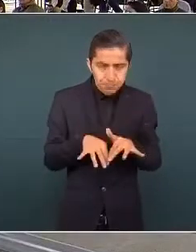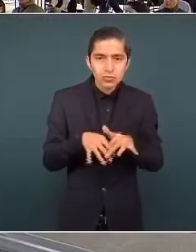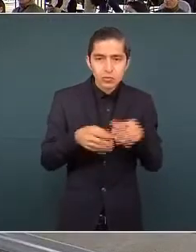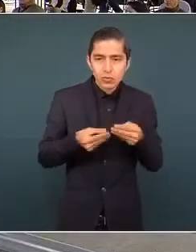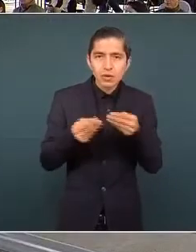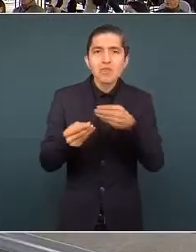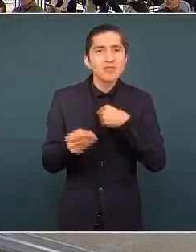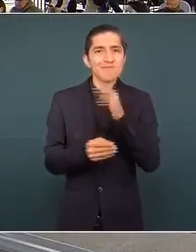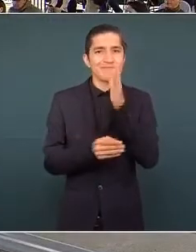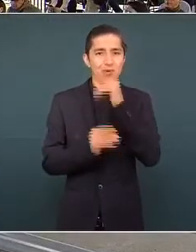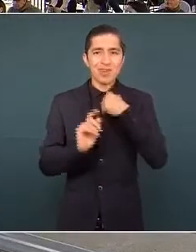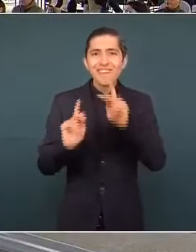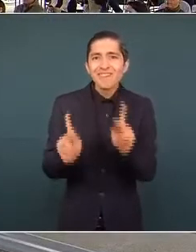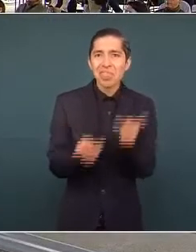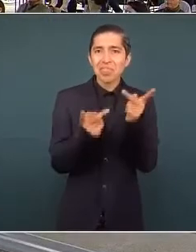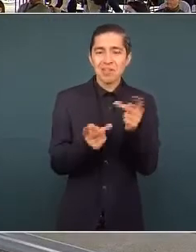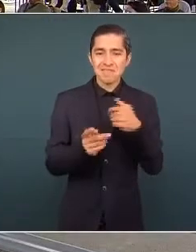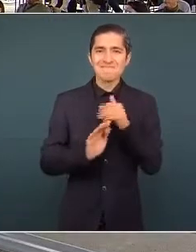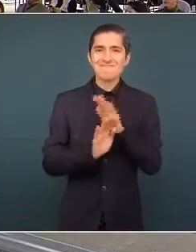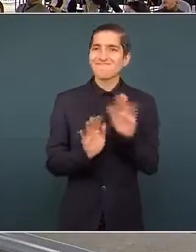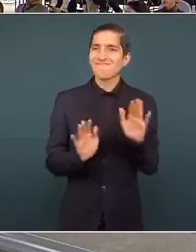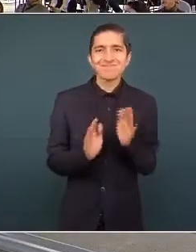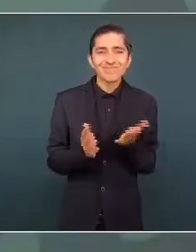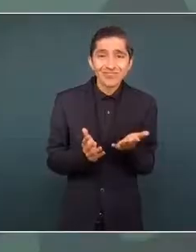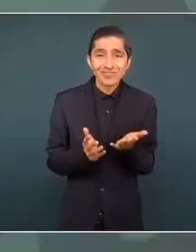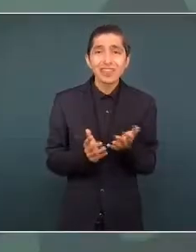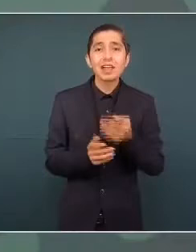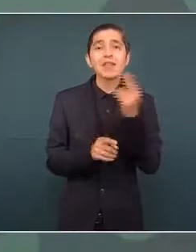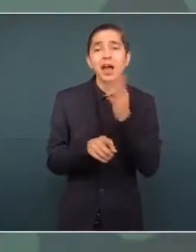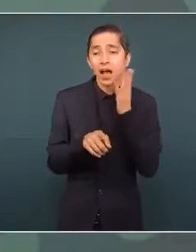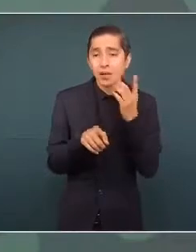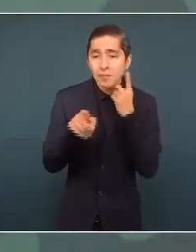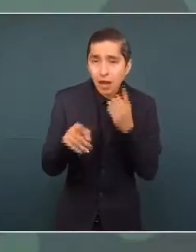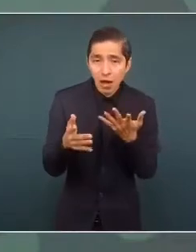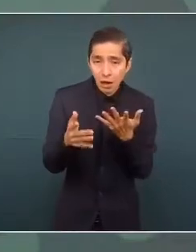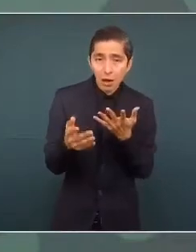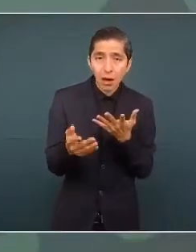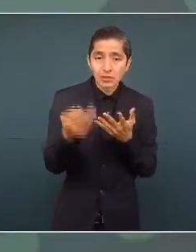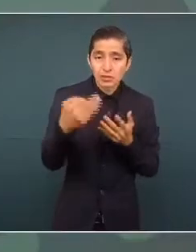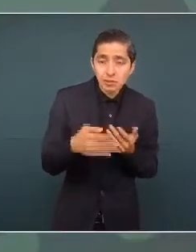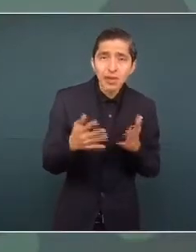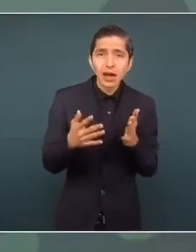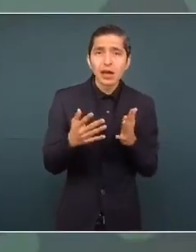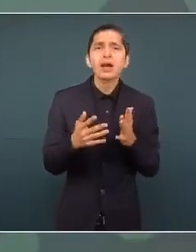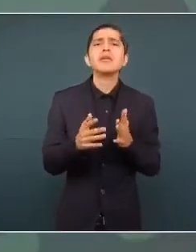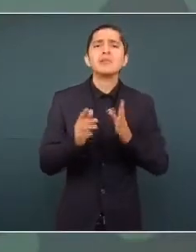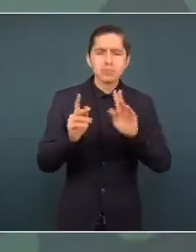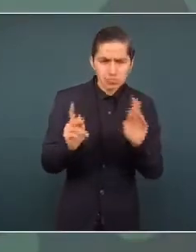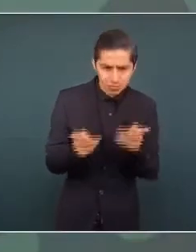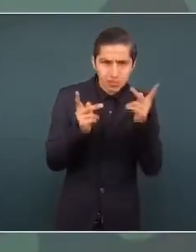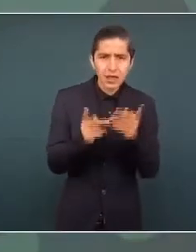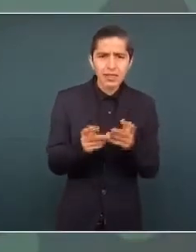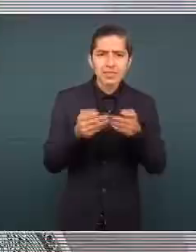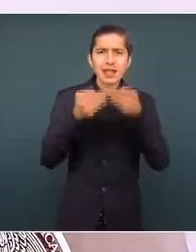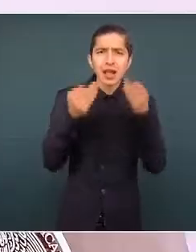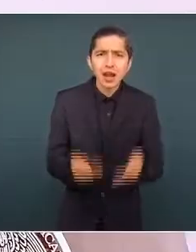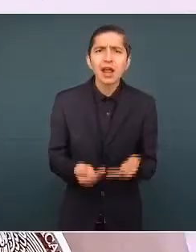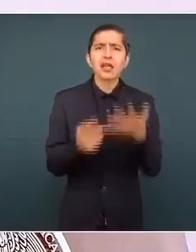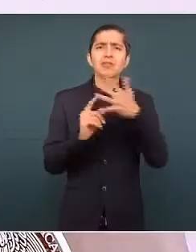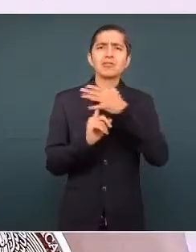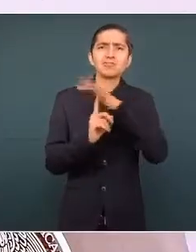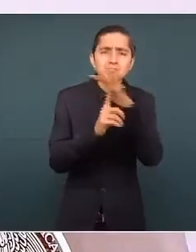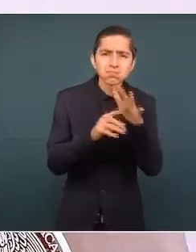los puedo vender, tienen que desincorporarlos el Congreso y están a la venta terrenos,